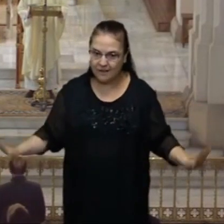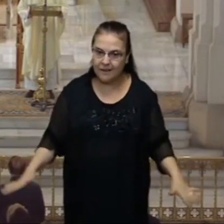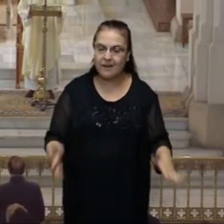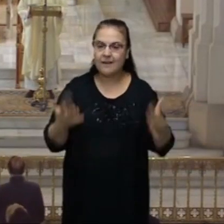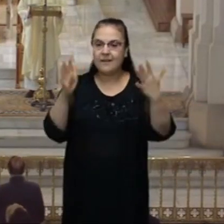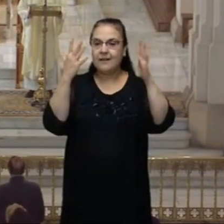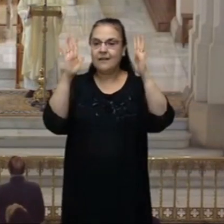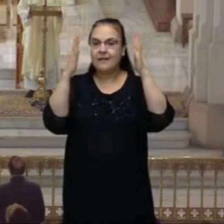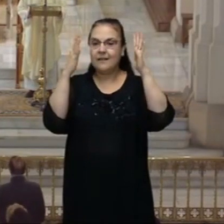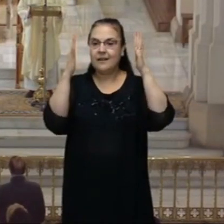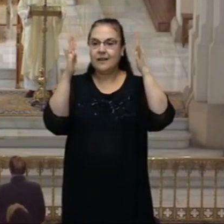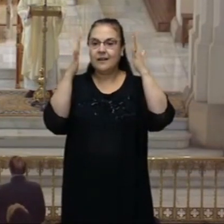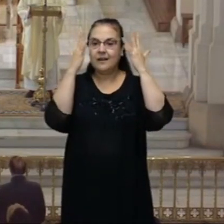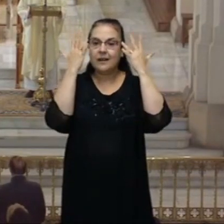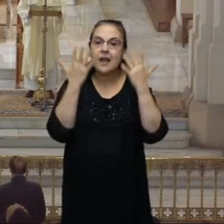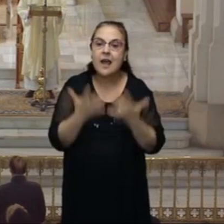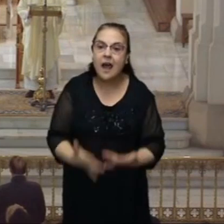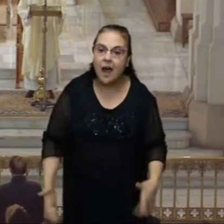aleluya,